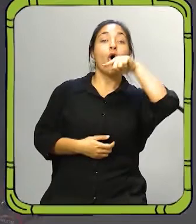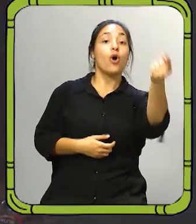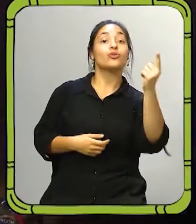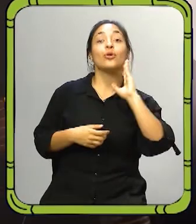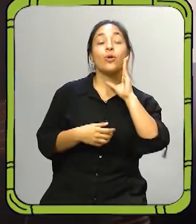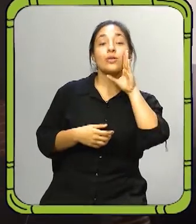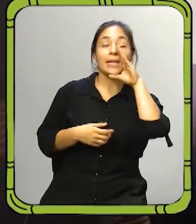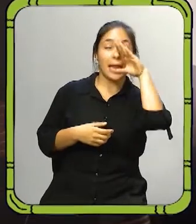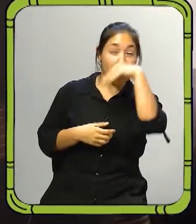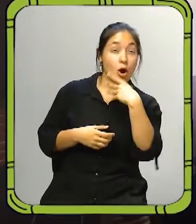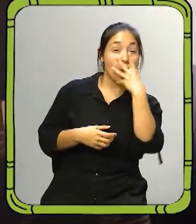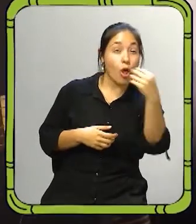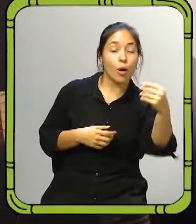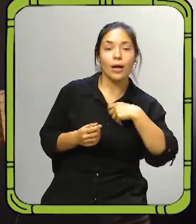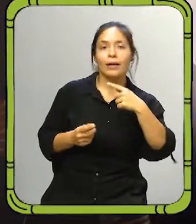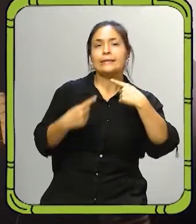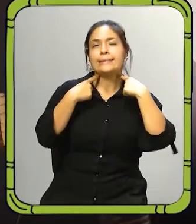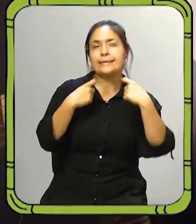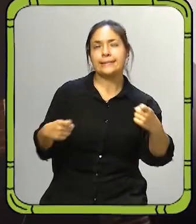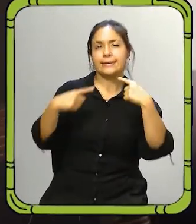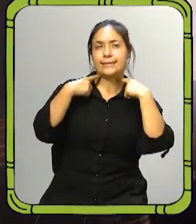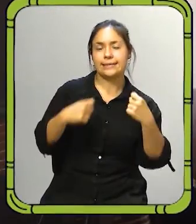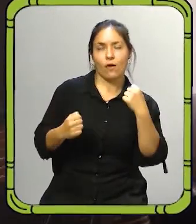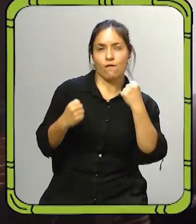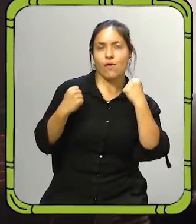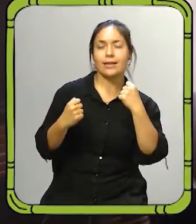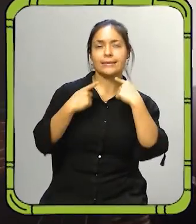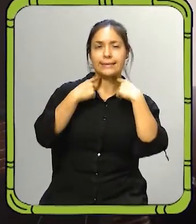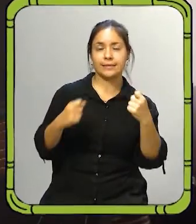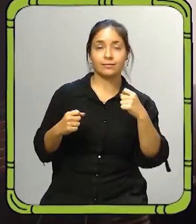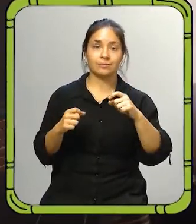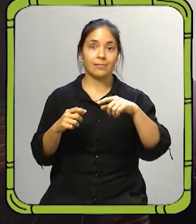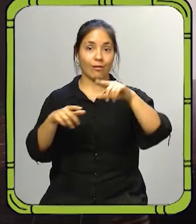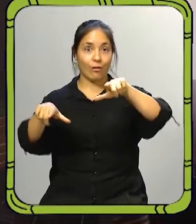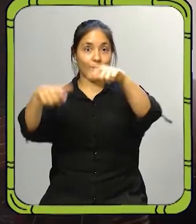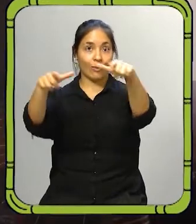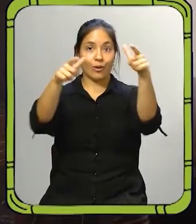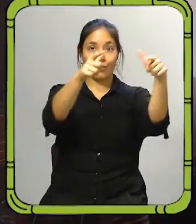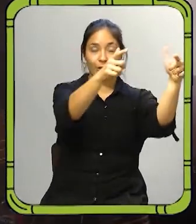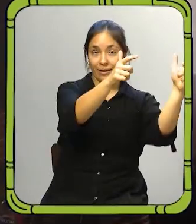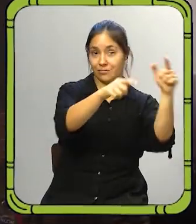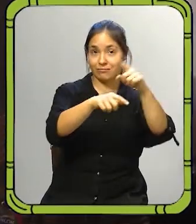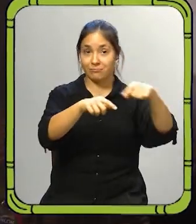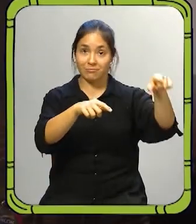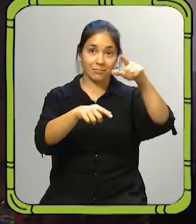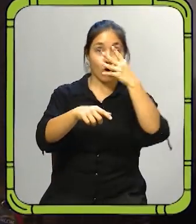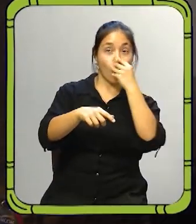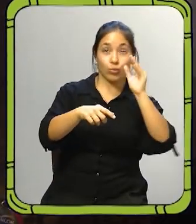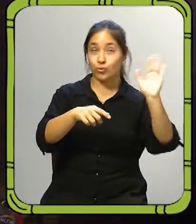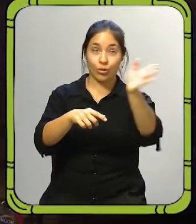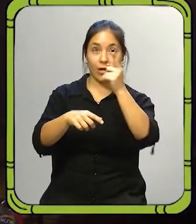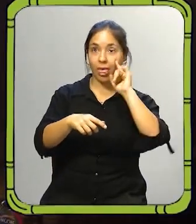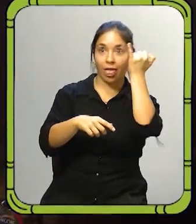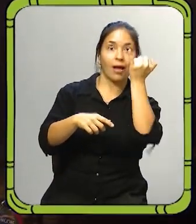desesperado. Empezó a aullar, aullar, aullar. ¿Y sabes qué? En el bosque los lobitos habían aprendido que ese aullido era decir Caperucita está al